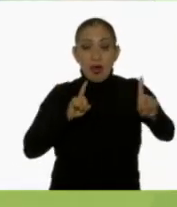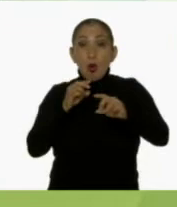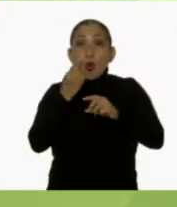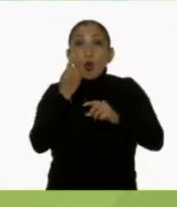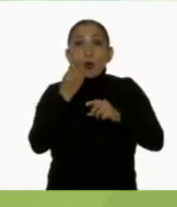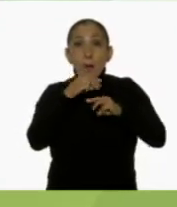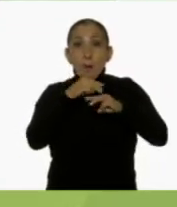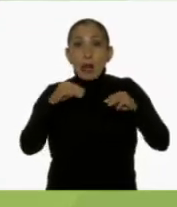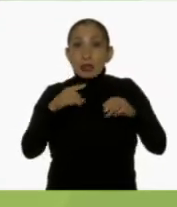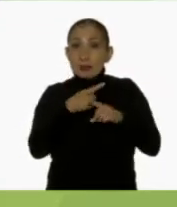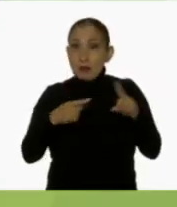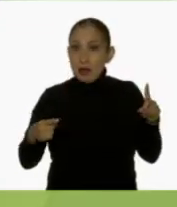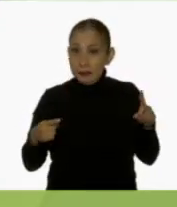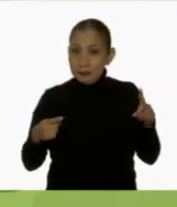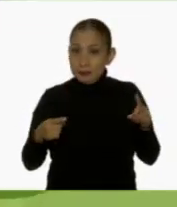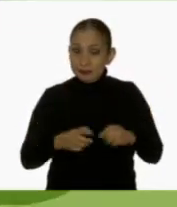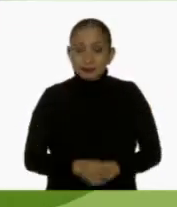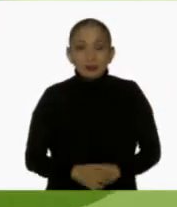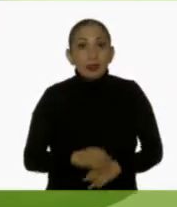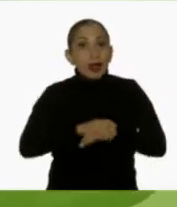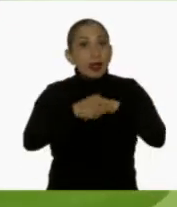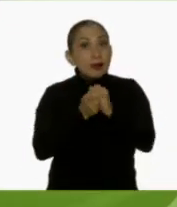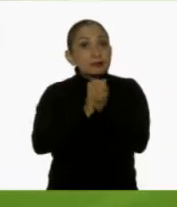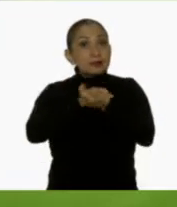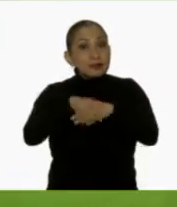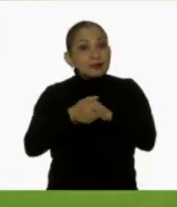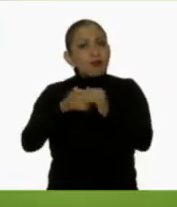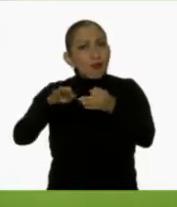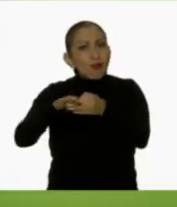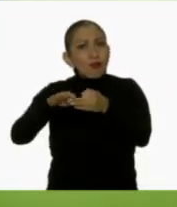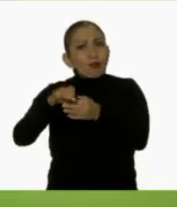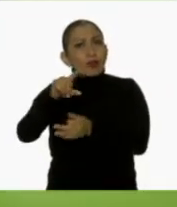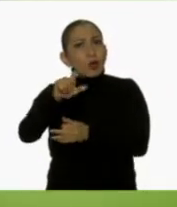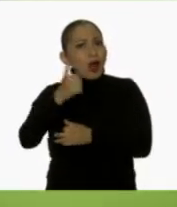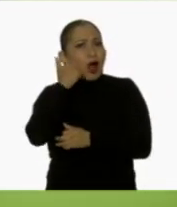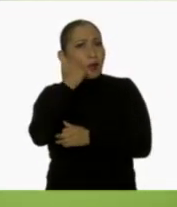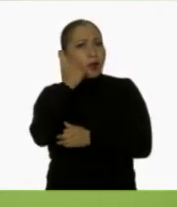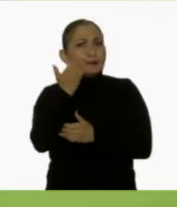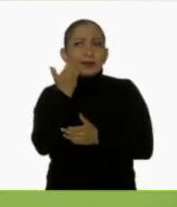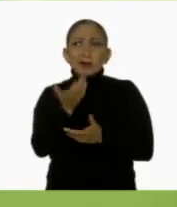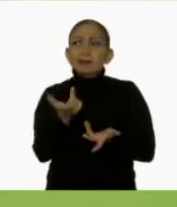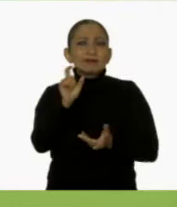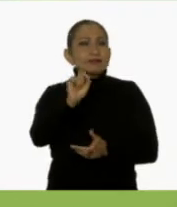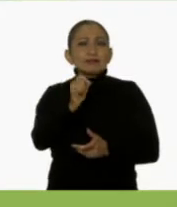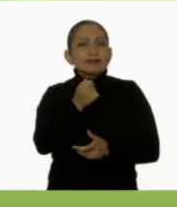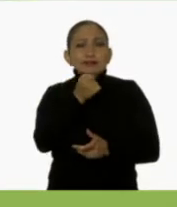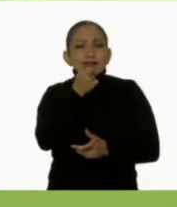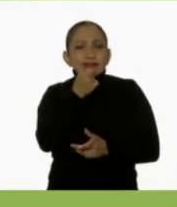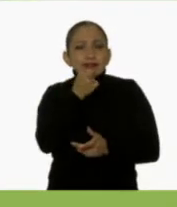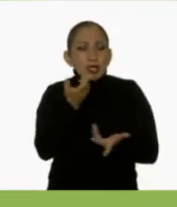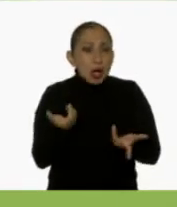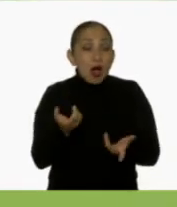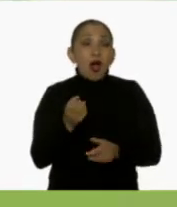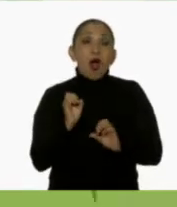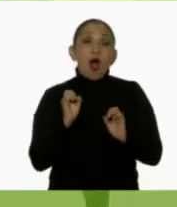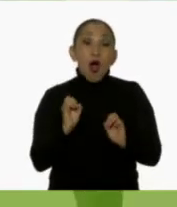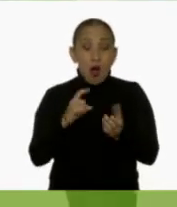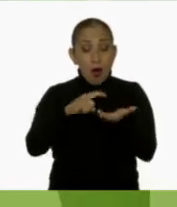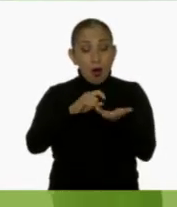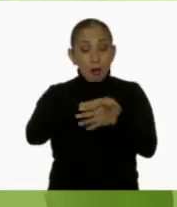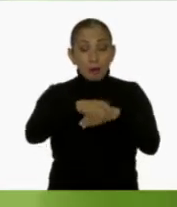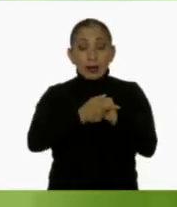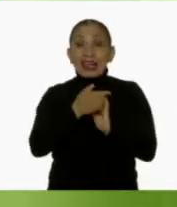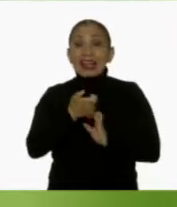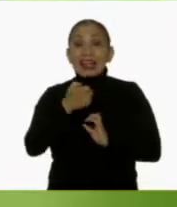y medio entre tú y los demás. Lávate las manos muy seguido con agua y jabón por lo menos durante 20 segundos o aplica